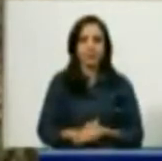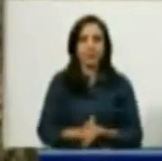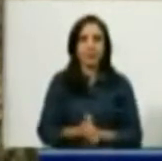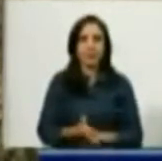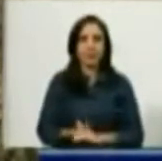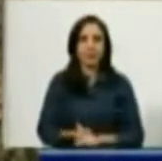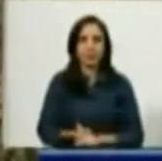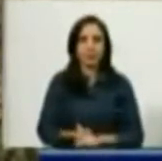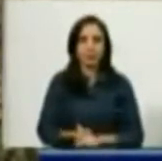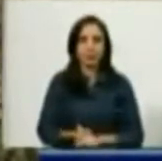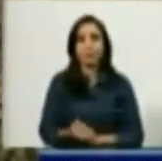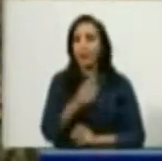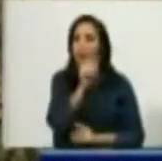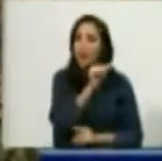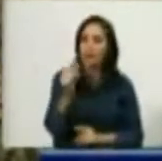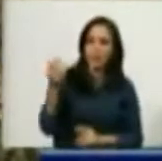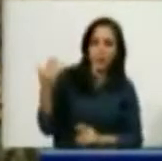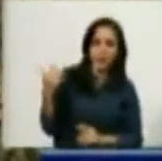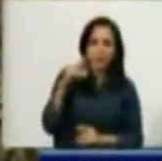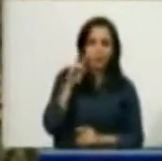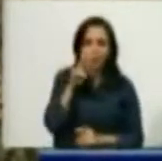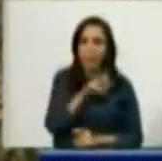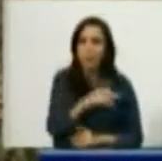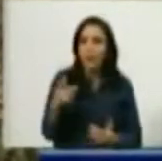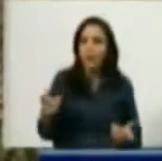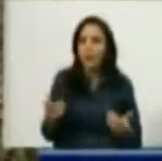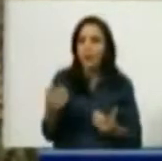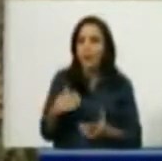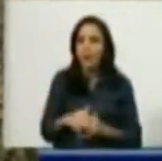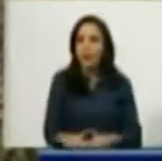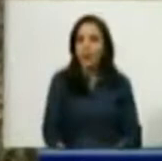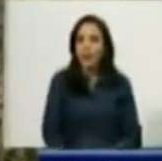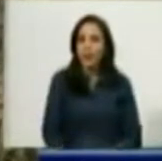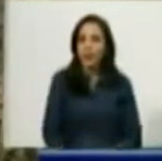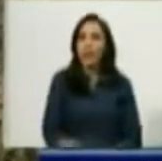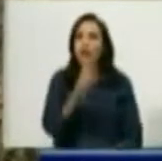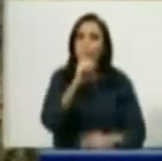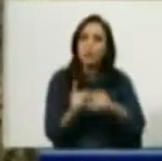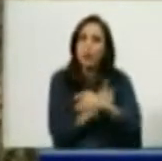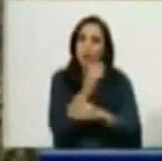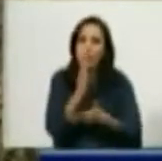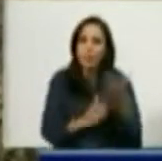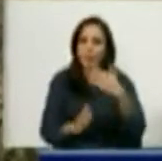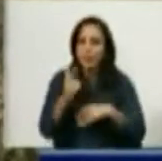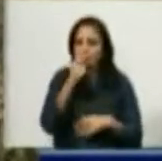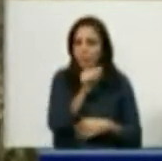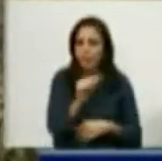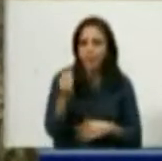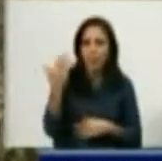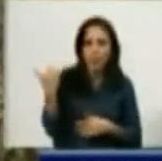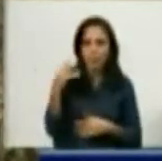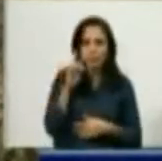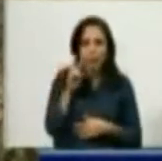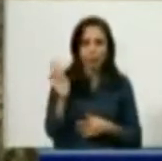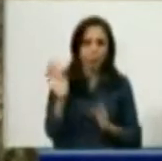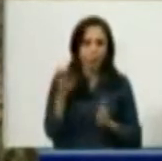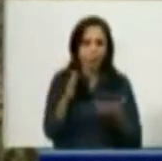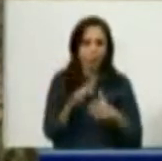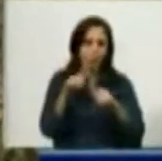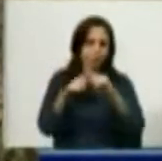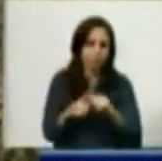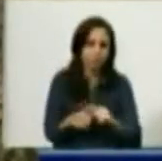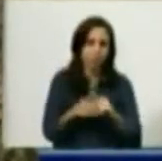de la semana pasada la semana pasada nos quitamos como una hora y media más o menos